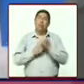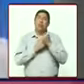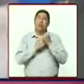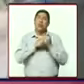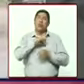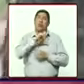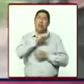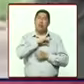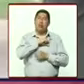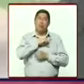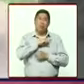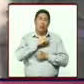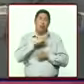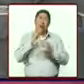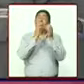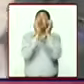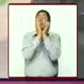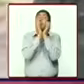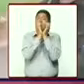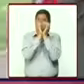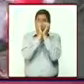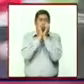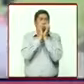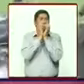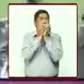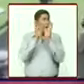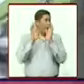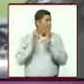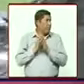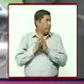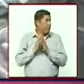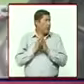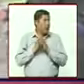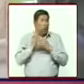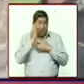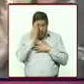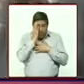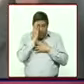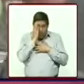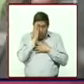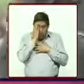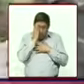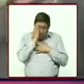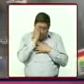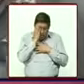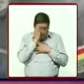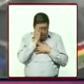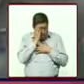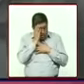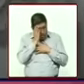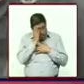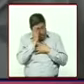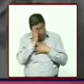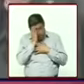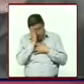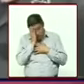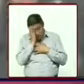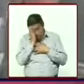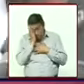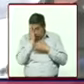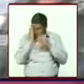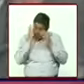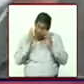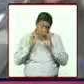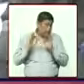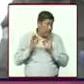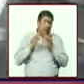también con la Defensoría del Pueblo. Él se encuentra, bueno, bastante afectado. Es por eso que no ha podido vertir declaraciones. Sin